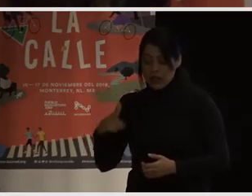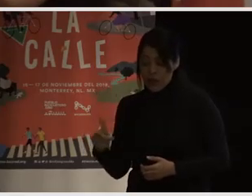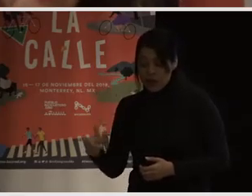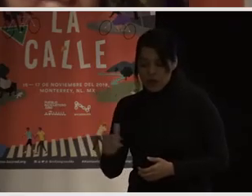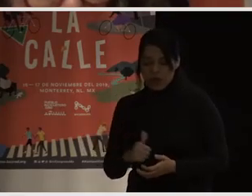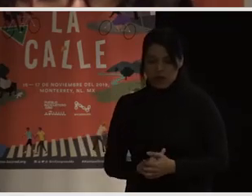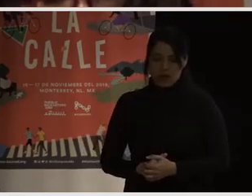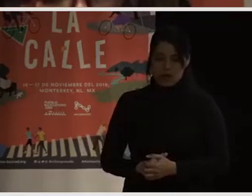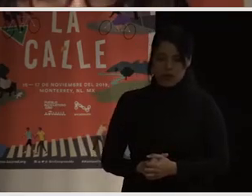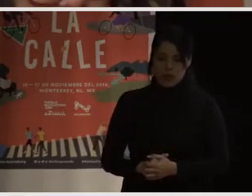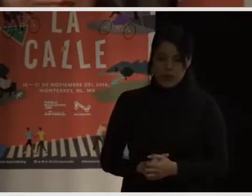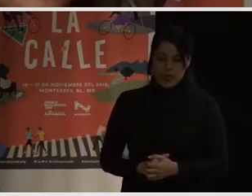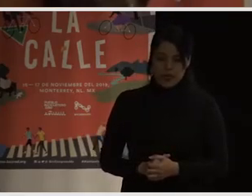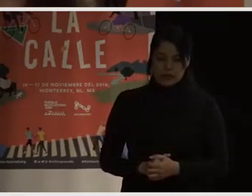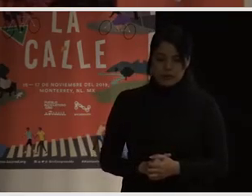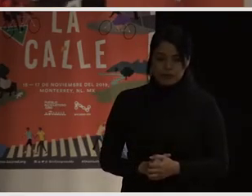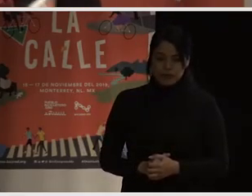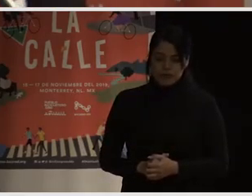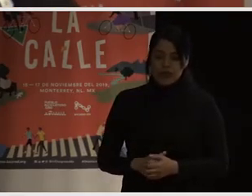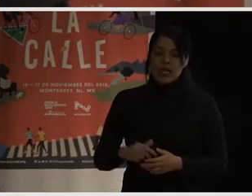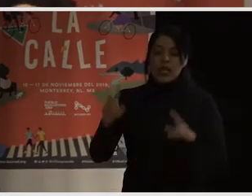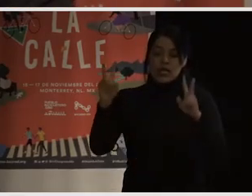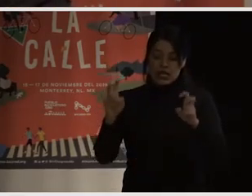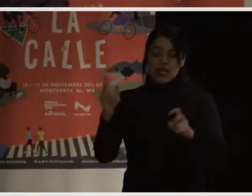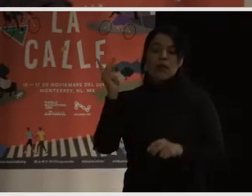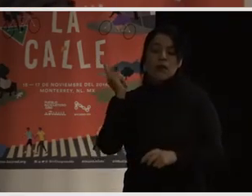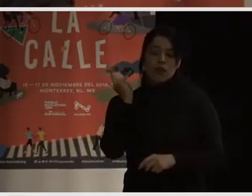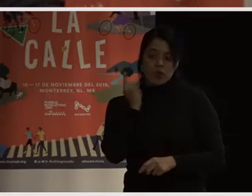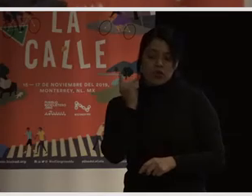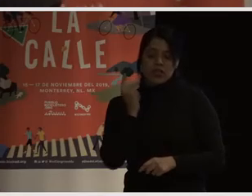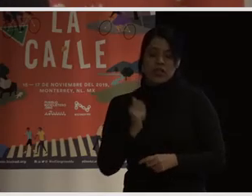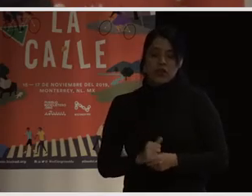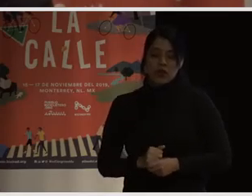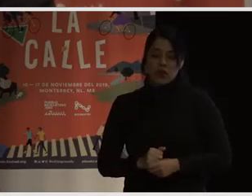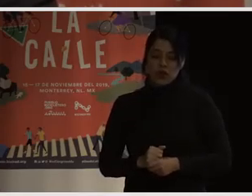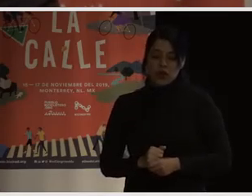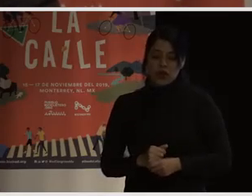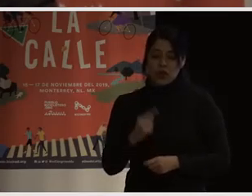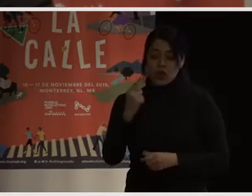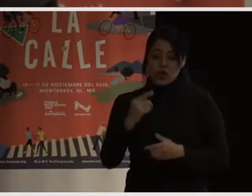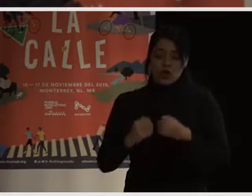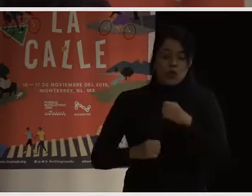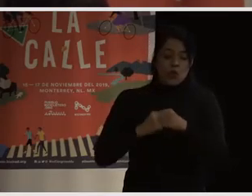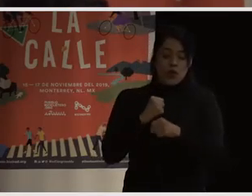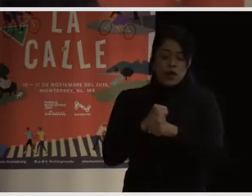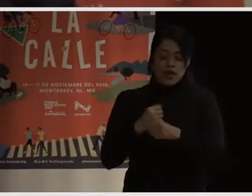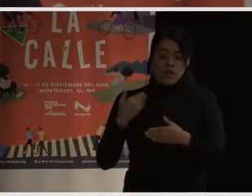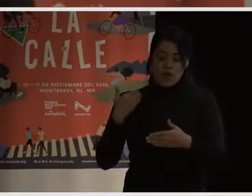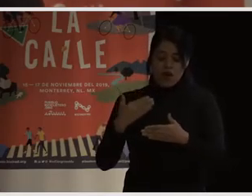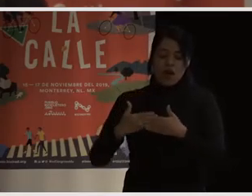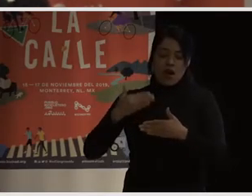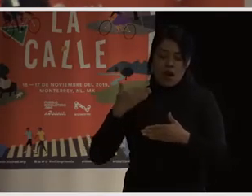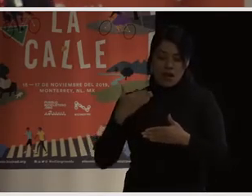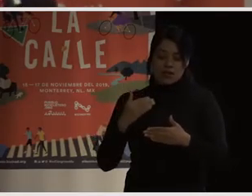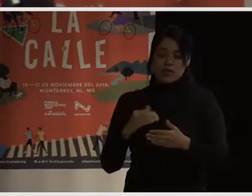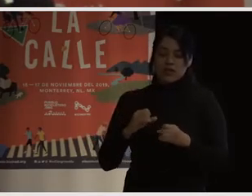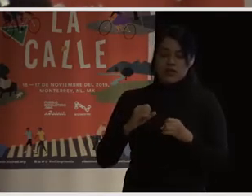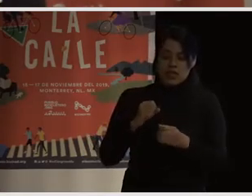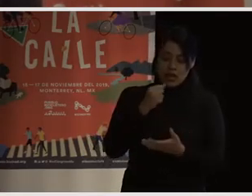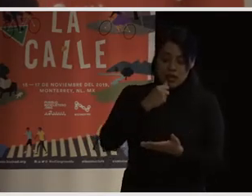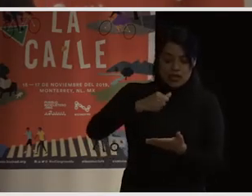el situando el contexto político en un medio a un año antes de que generamos la secreta de movilidad